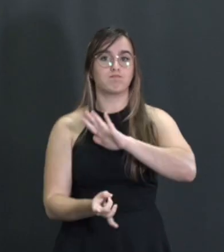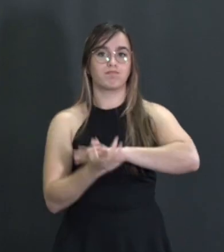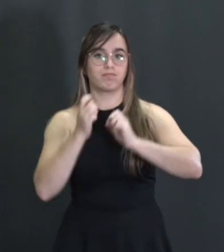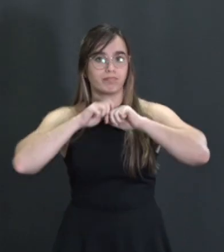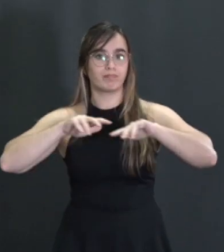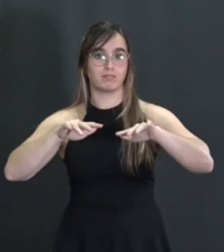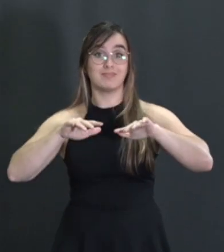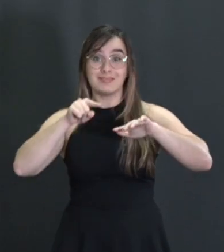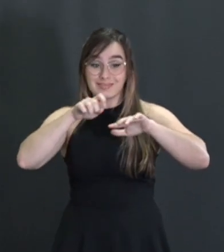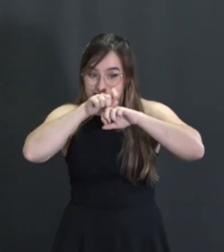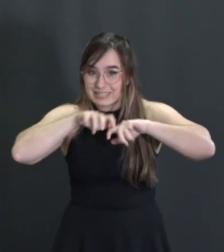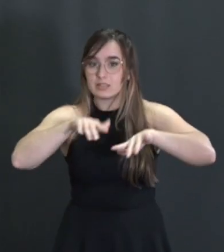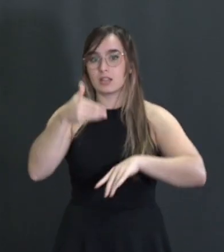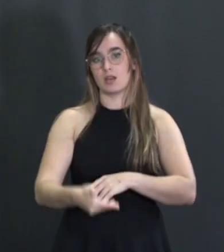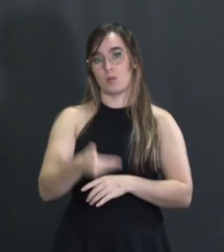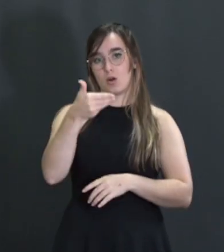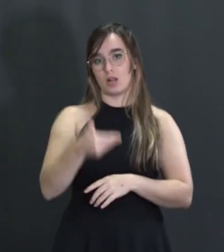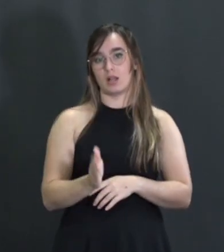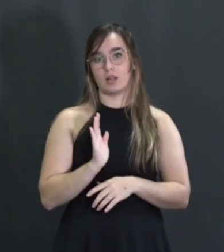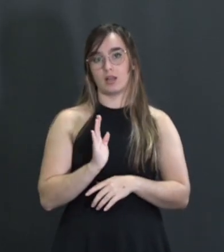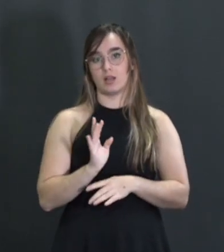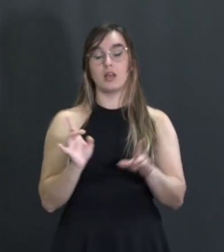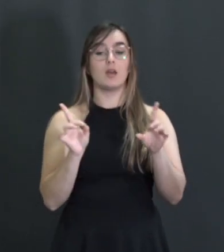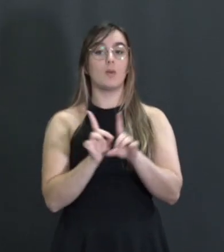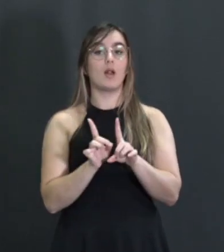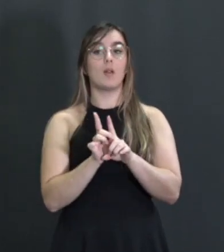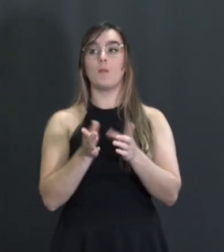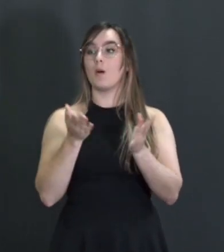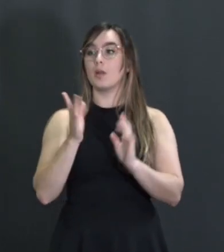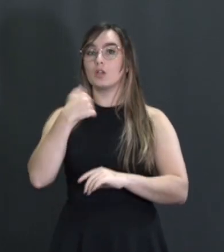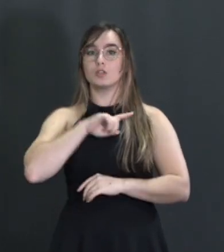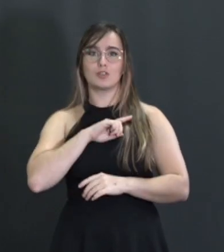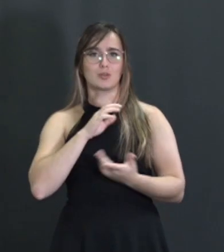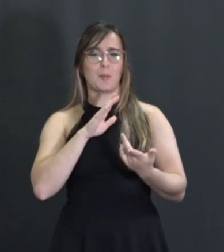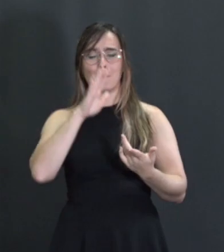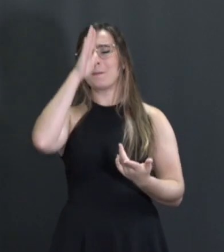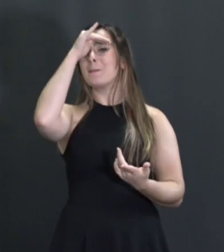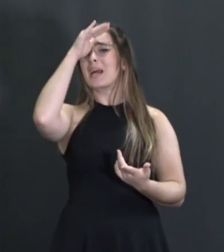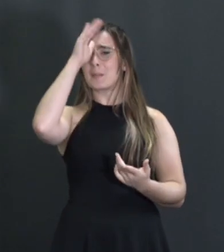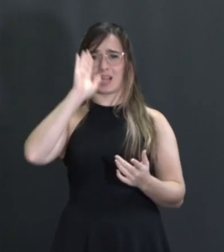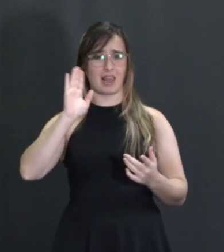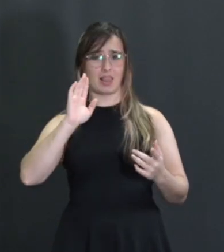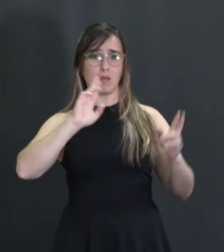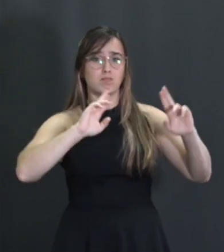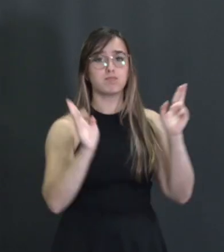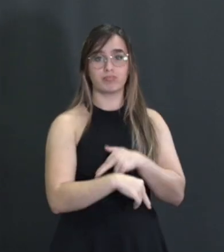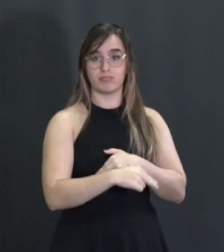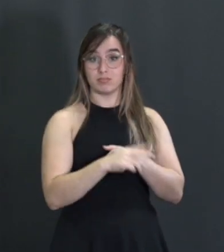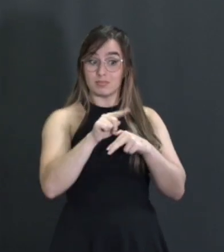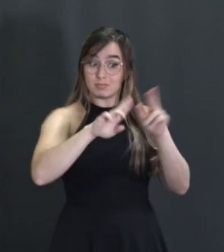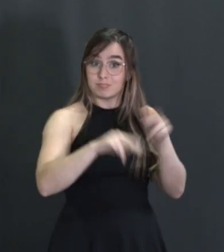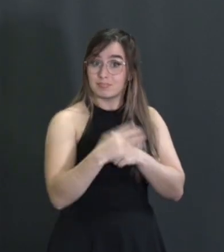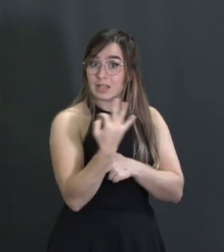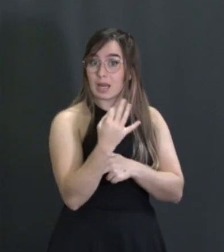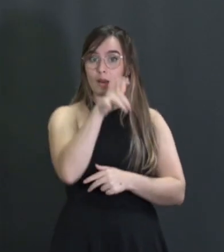pública importante. Cuando abolimos una barbaridad que era intervenir el cuerpo de una